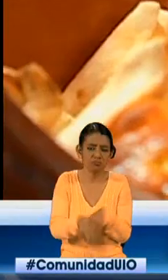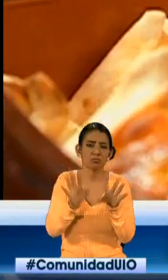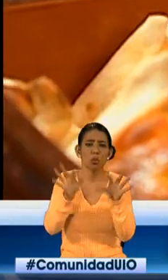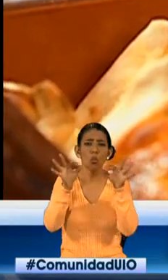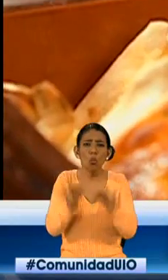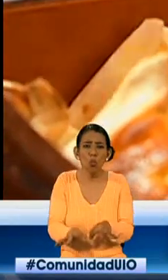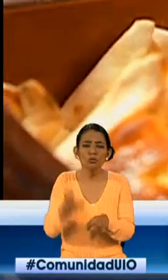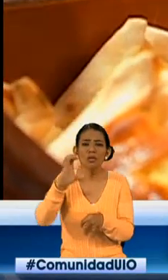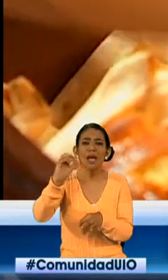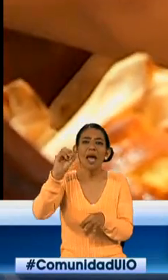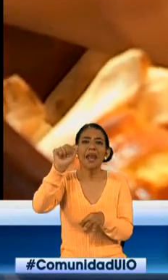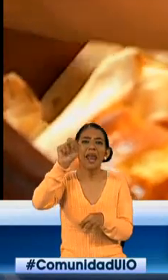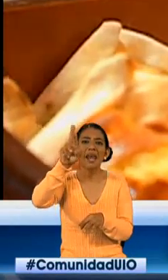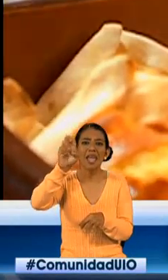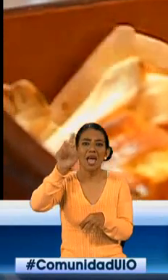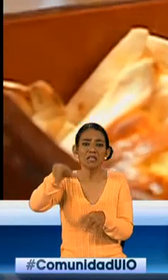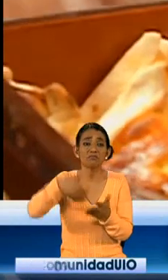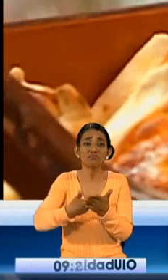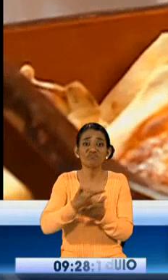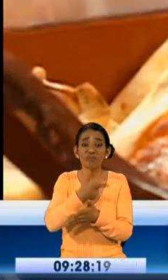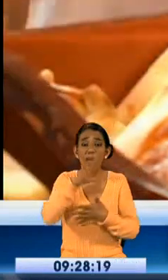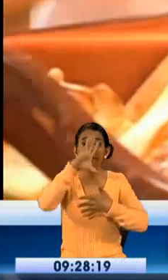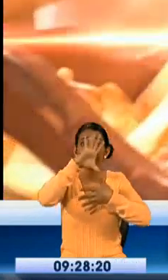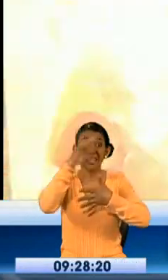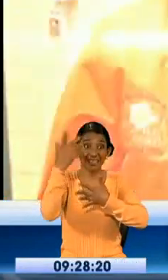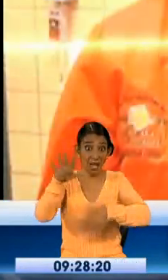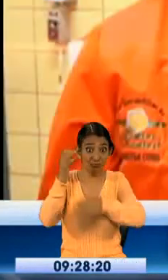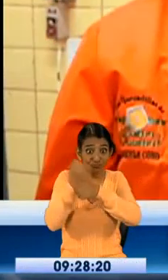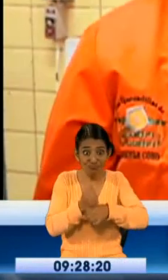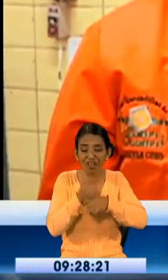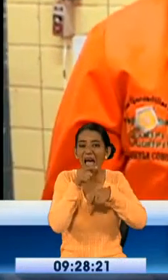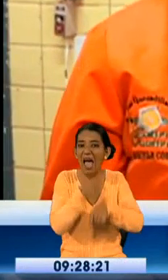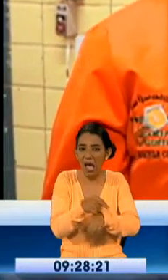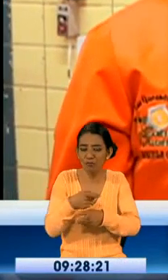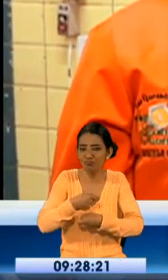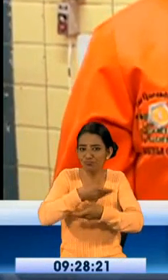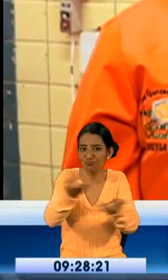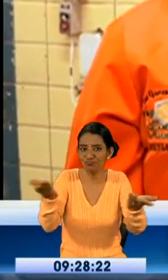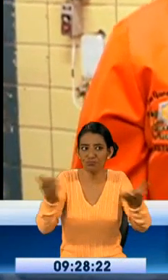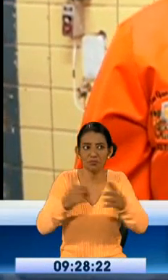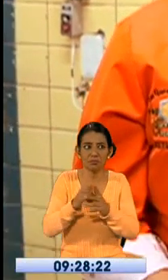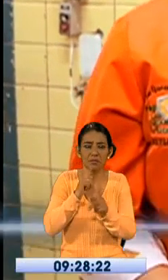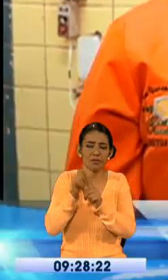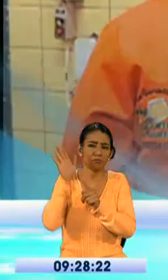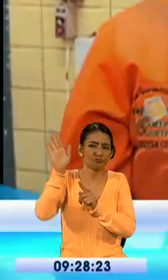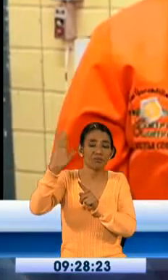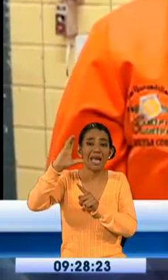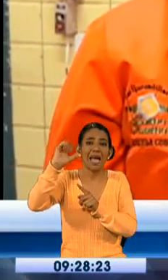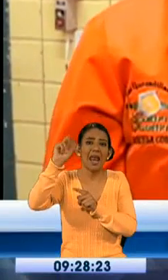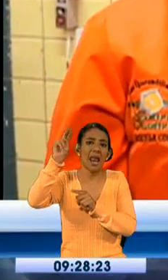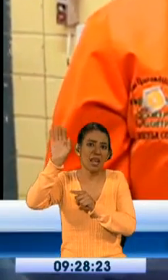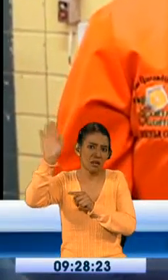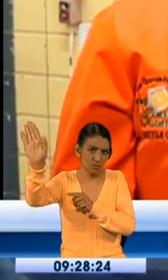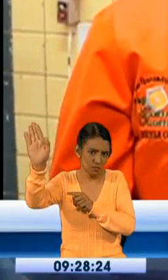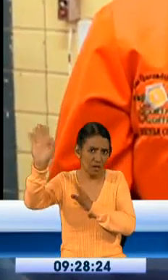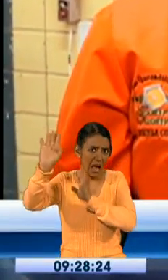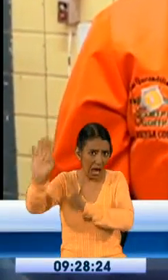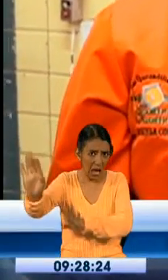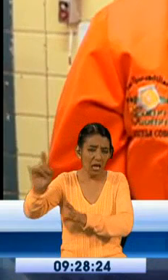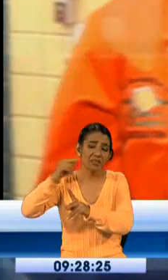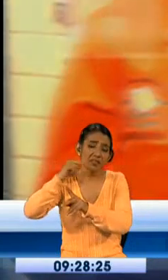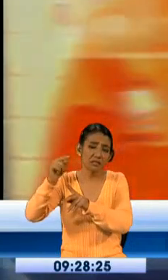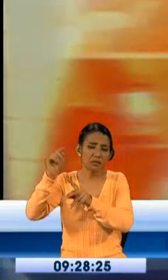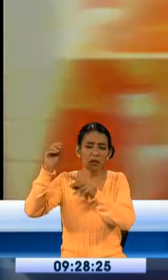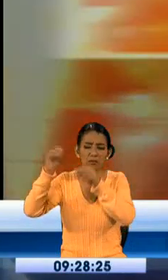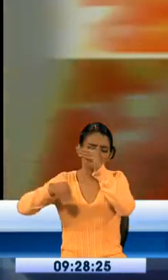Islas Canarias, que llegó a América con la conquista. Viene de las Islas Canarias, de la Isla del Hierro, donde dicen que hubo